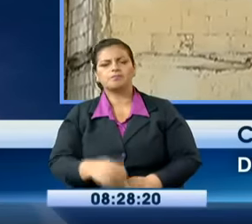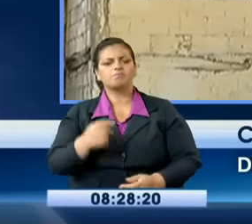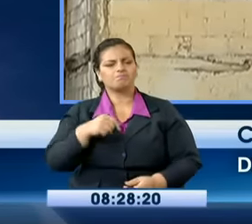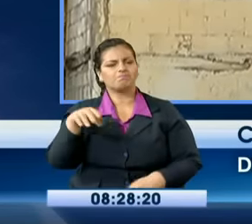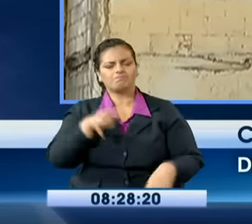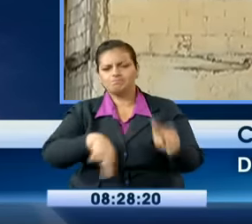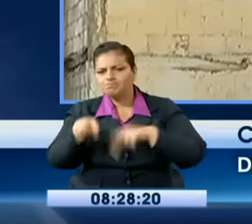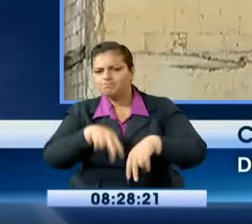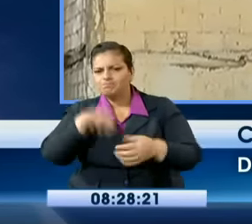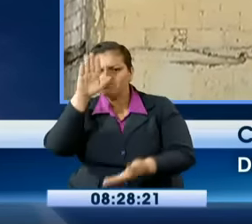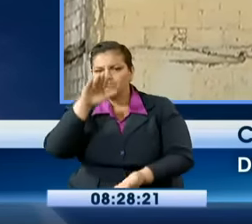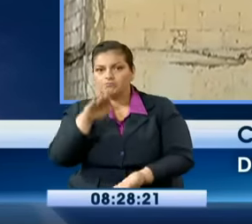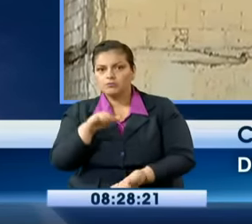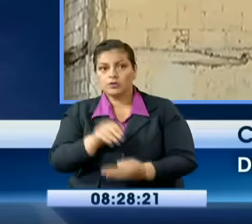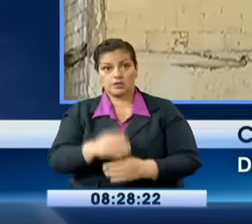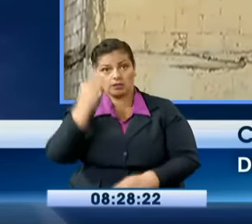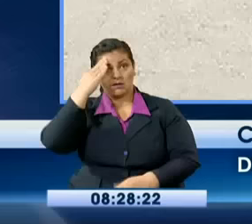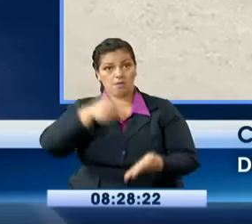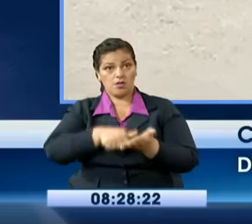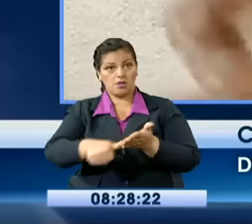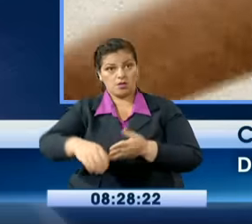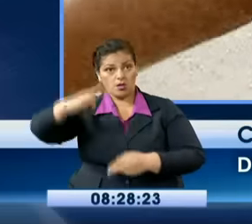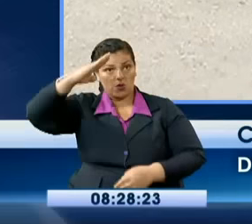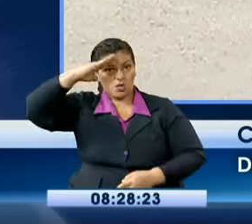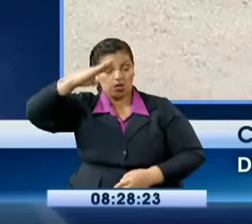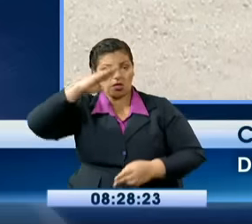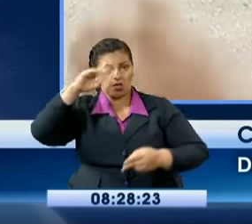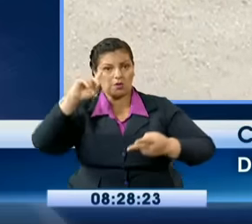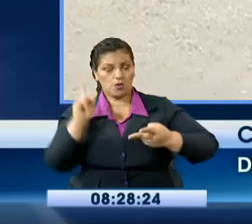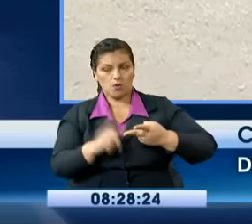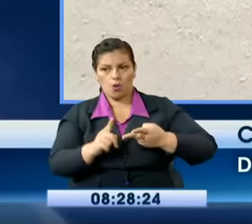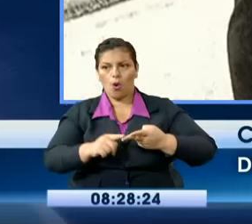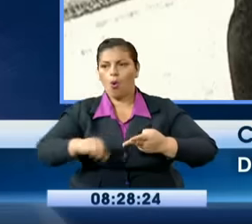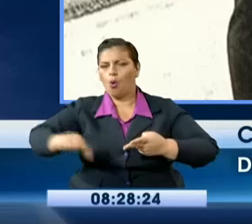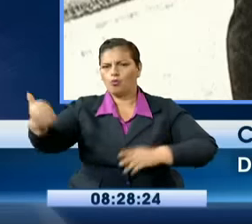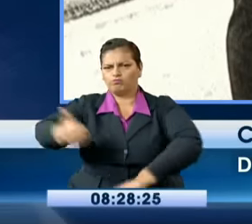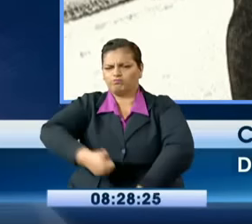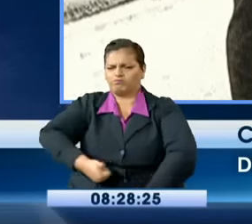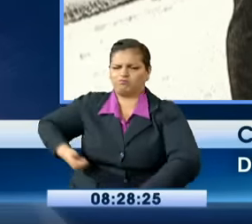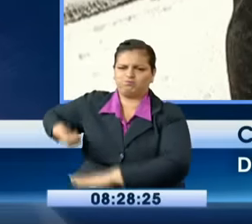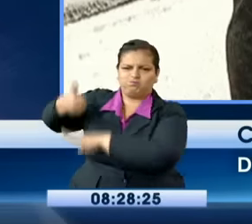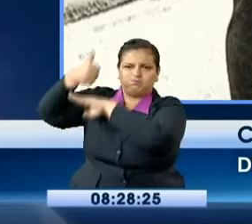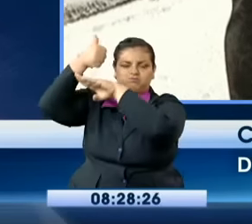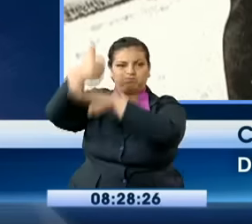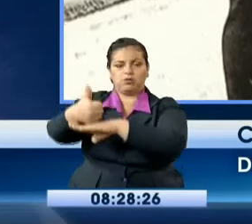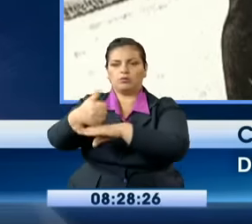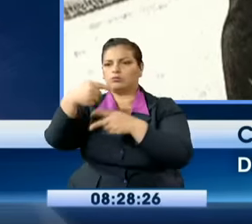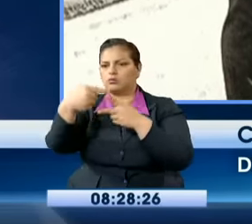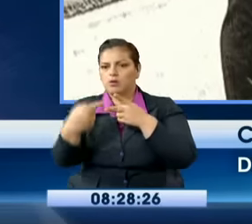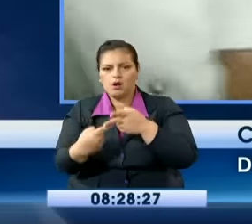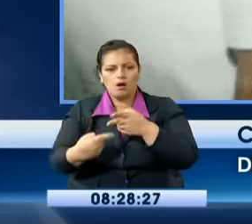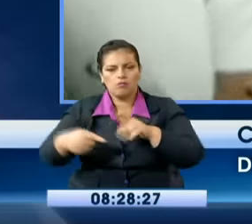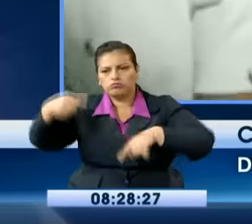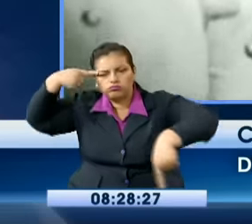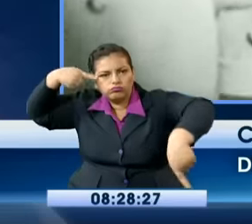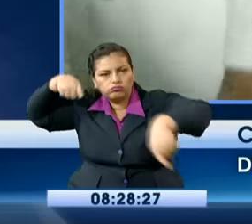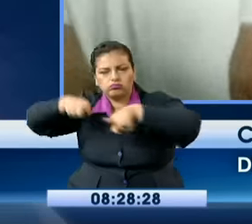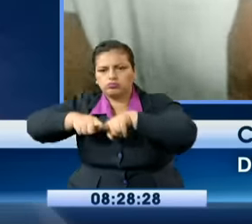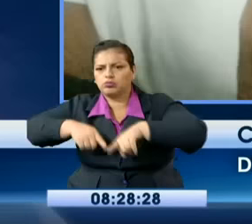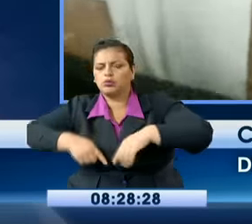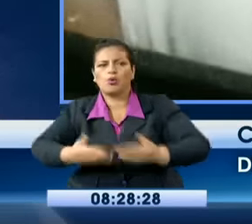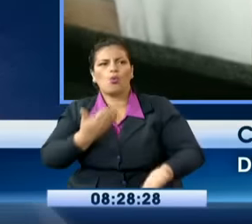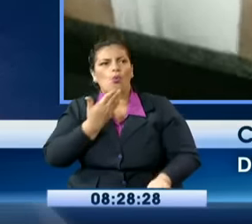Estado liderada por el Ministerio del Interior y por mi comandante general en reducir este tipo de delitos que causan conmoción,